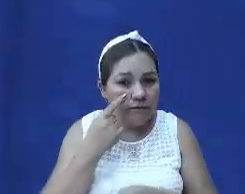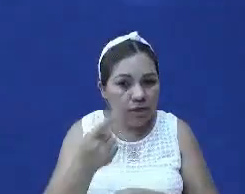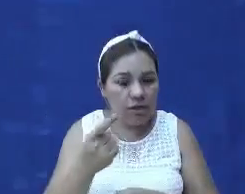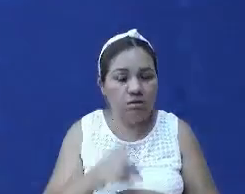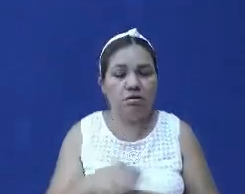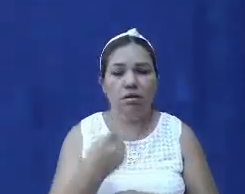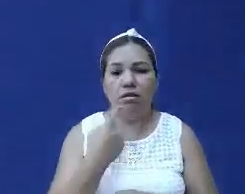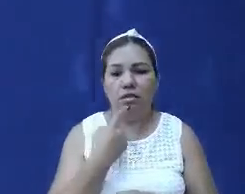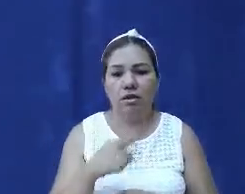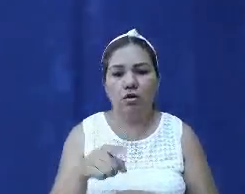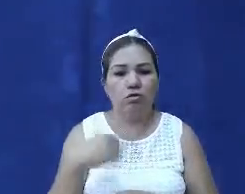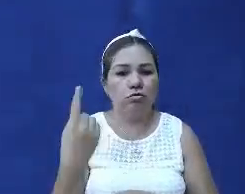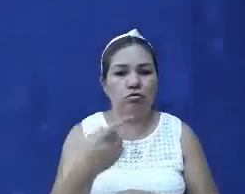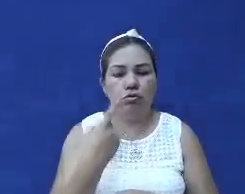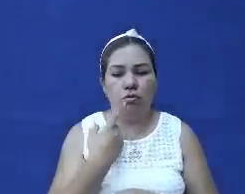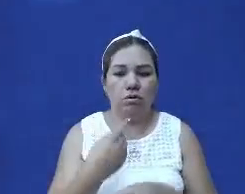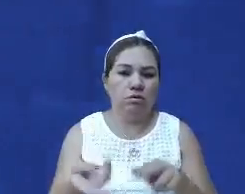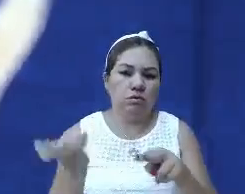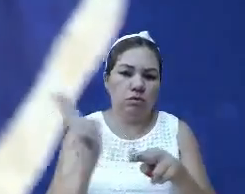morir.